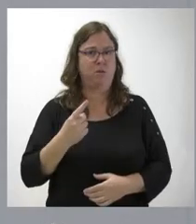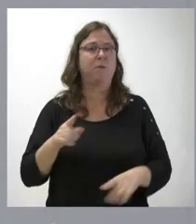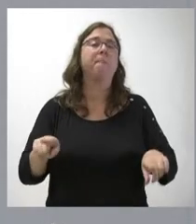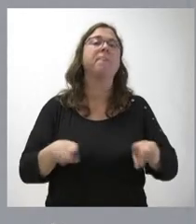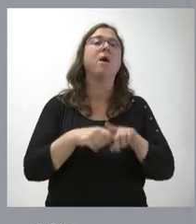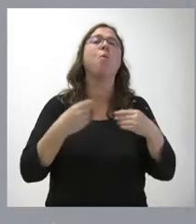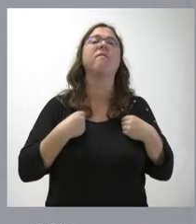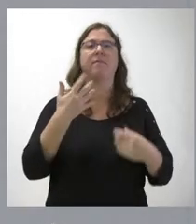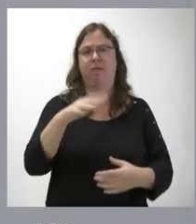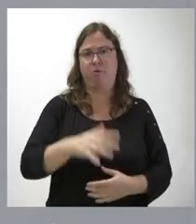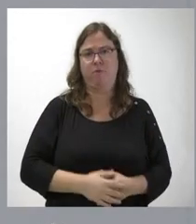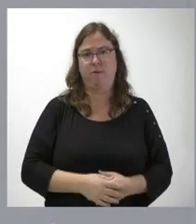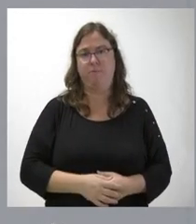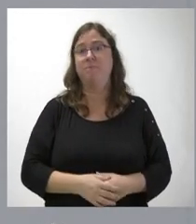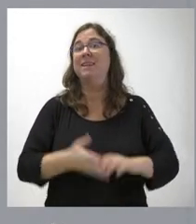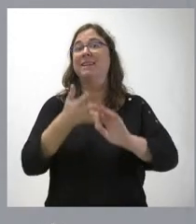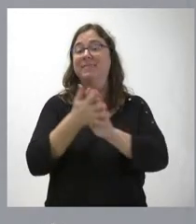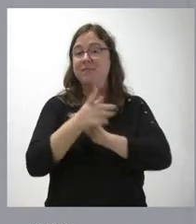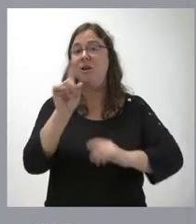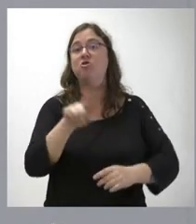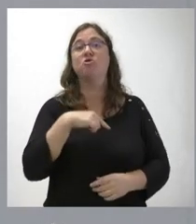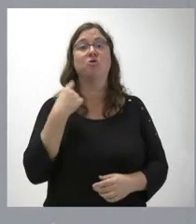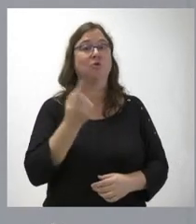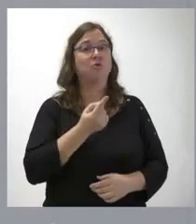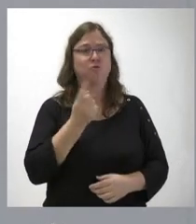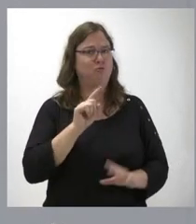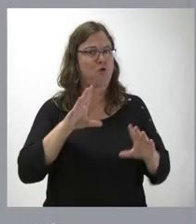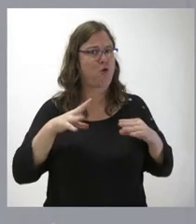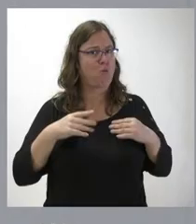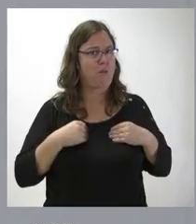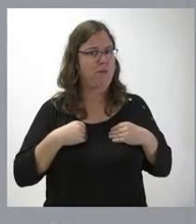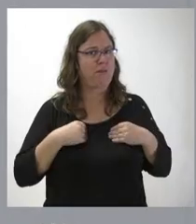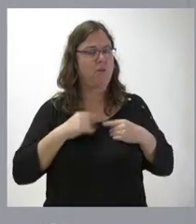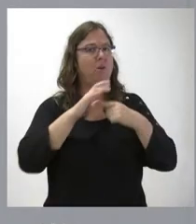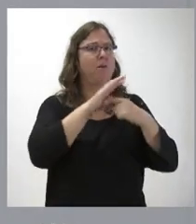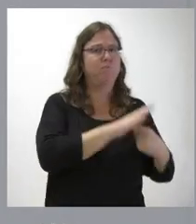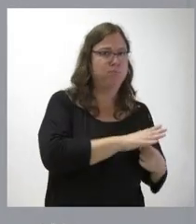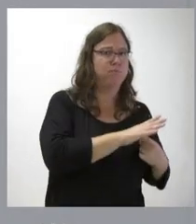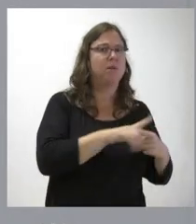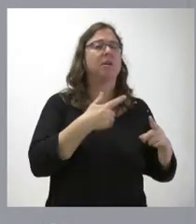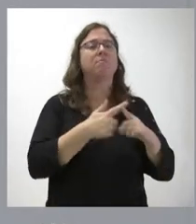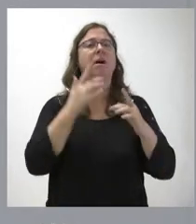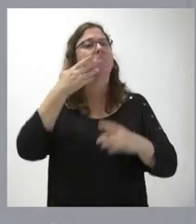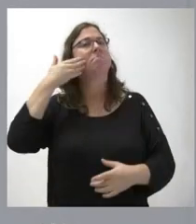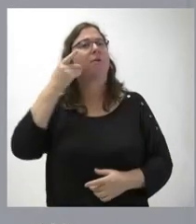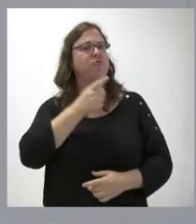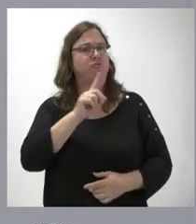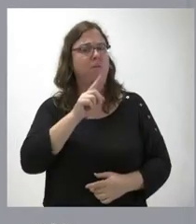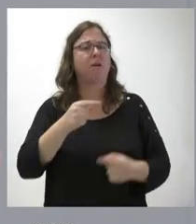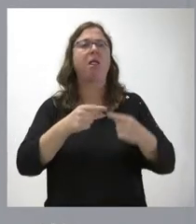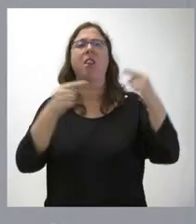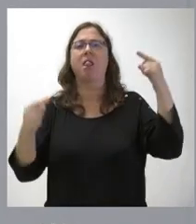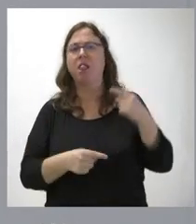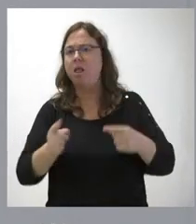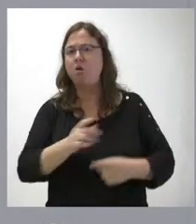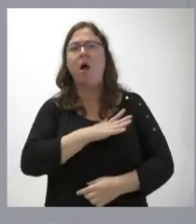donde sidan y por tanto nosotros No aceptamos ni discriminaciones ni privilegios ni desigualdades ni